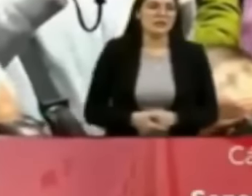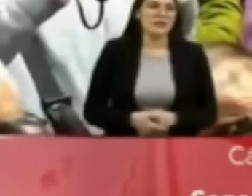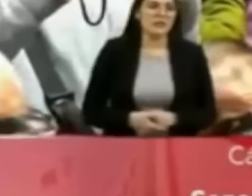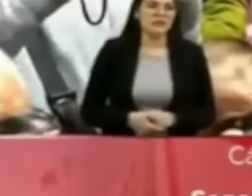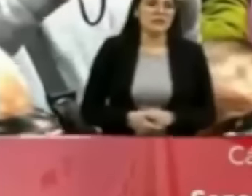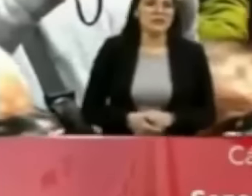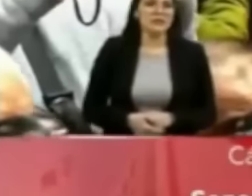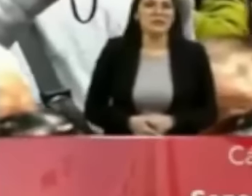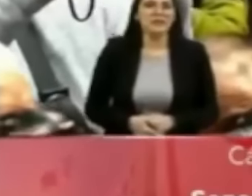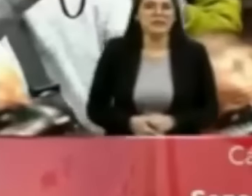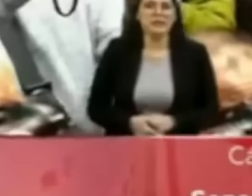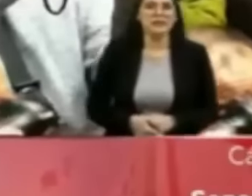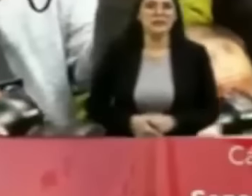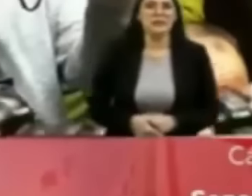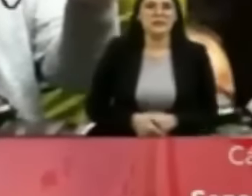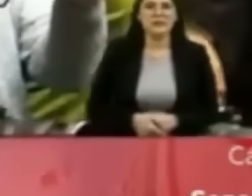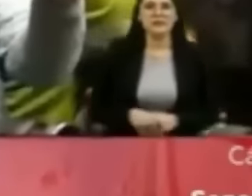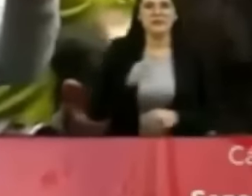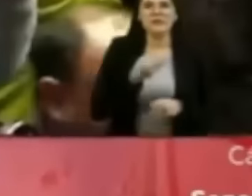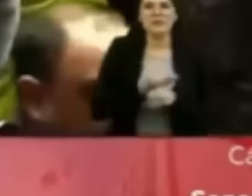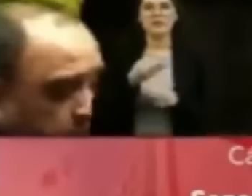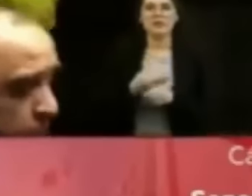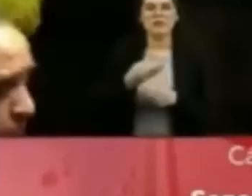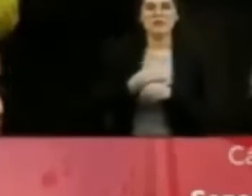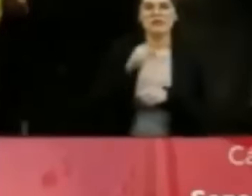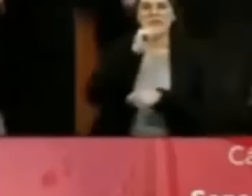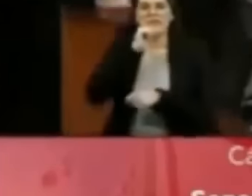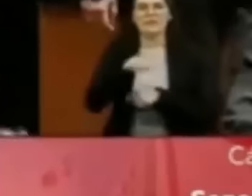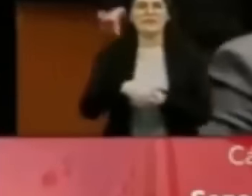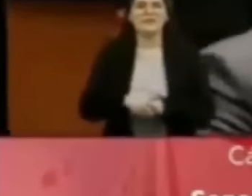bancada de Morena y tomará